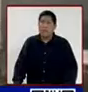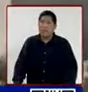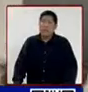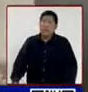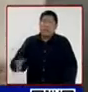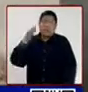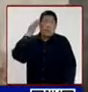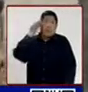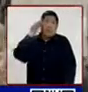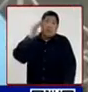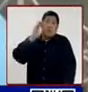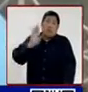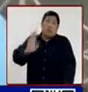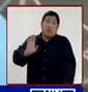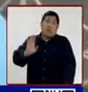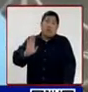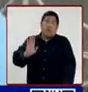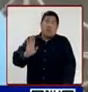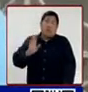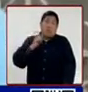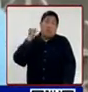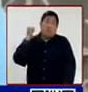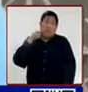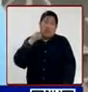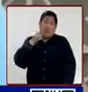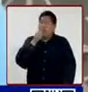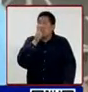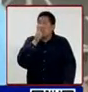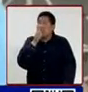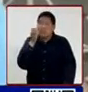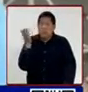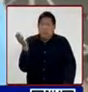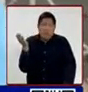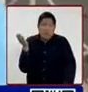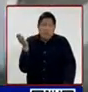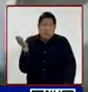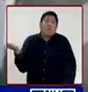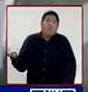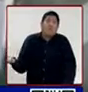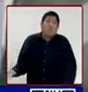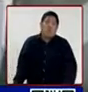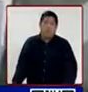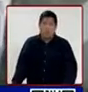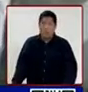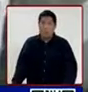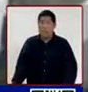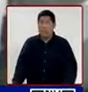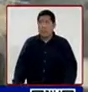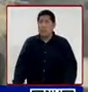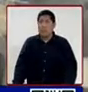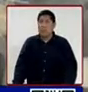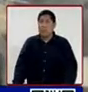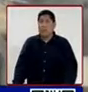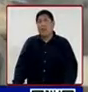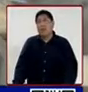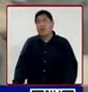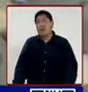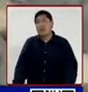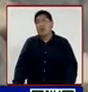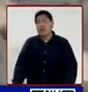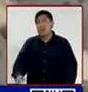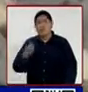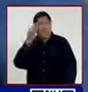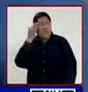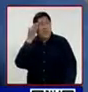No, pues no sabemos la realidad, pues, como dice ahí en la puerta privada, dice ahí, no sé, pues, qué convenios habrán hecho, ¿no? No